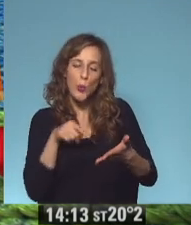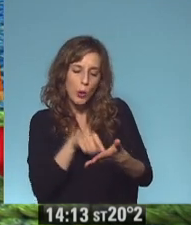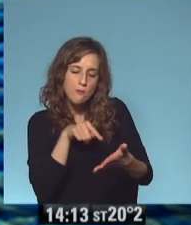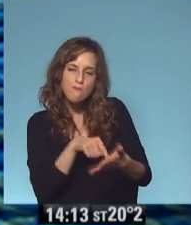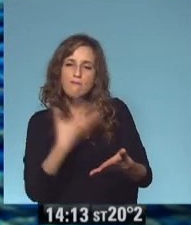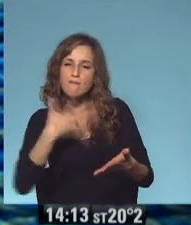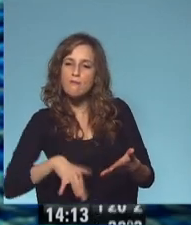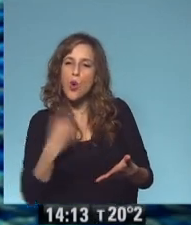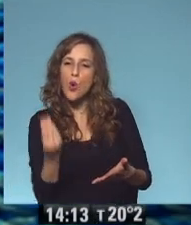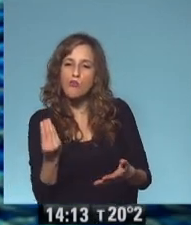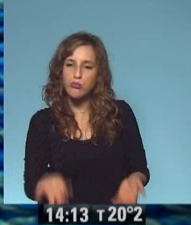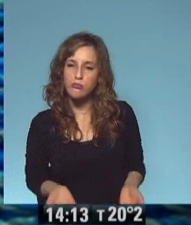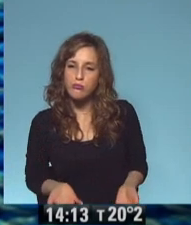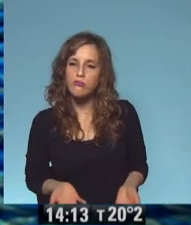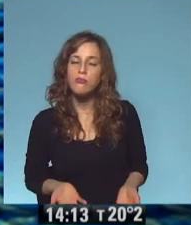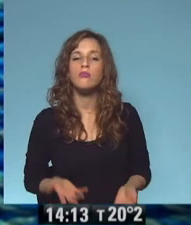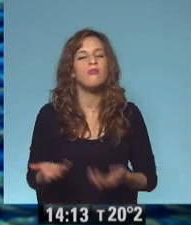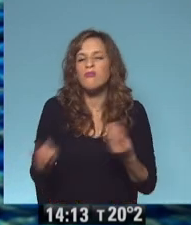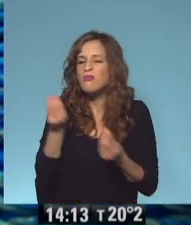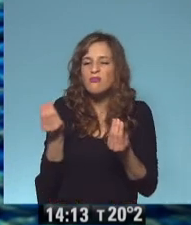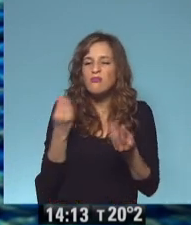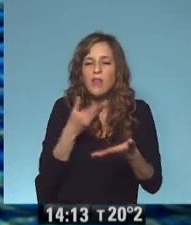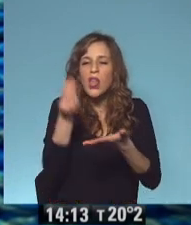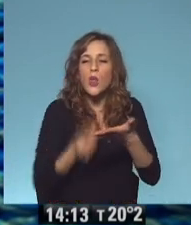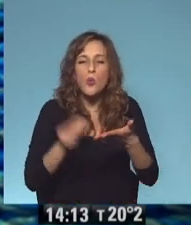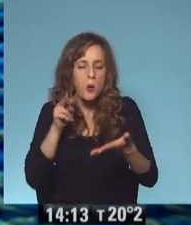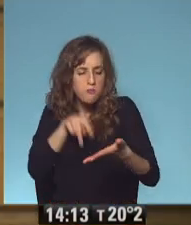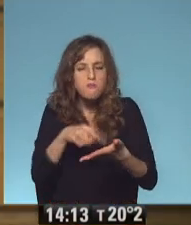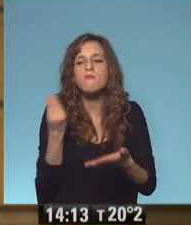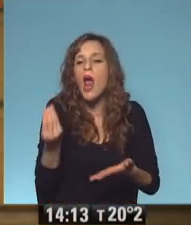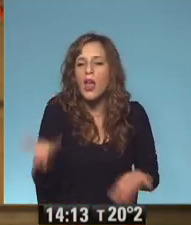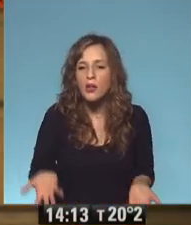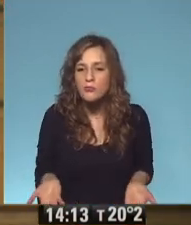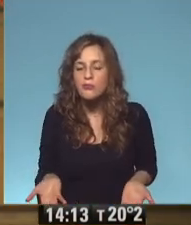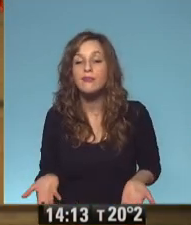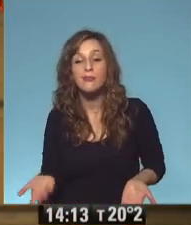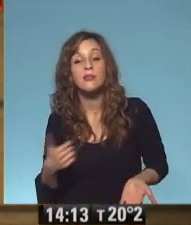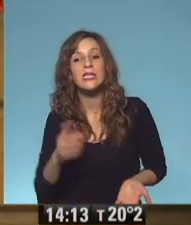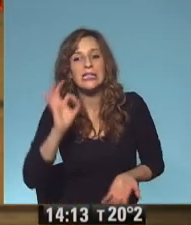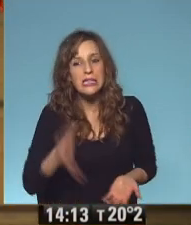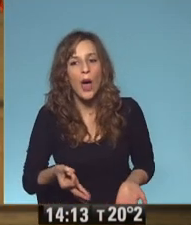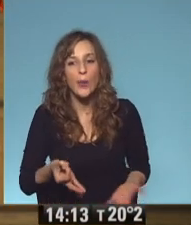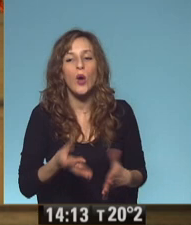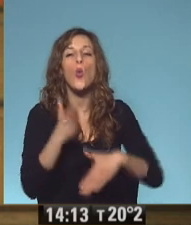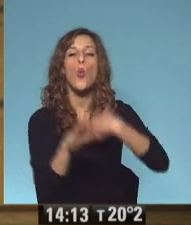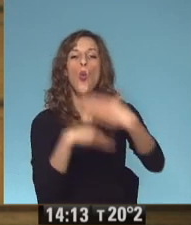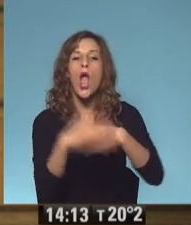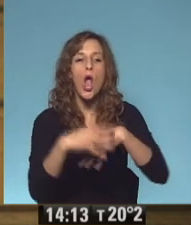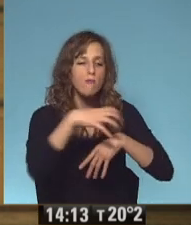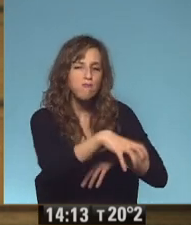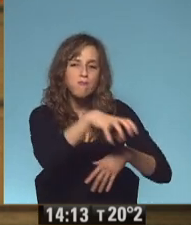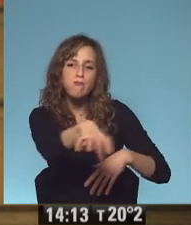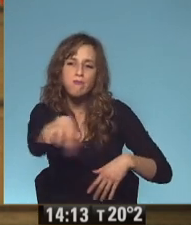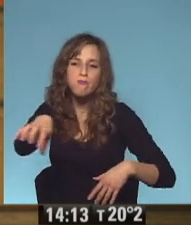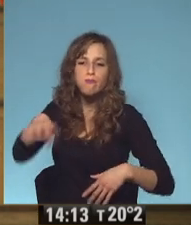diversiones. ¿Y para qué lo están estudiando? Para saber dónde queda cada juego y cómo llegar